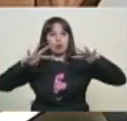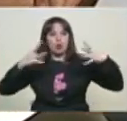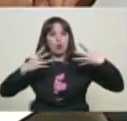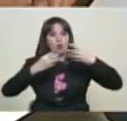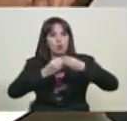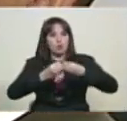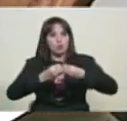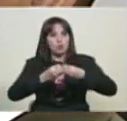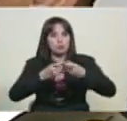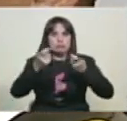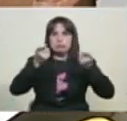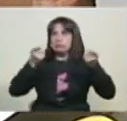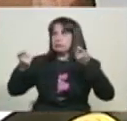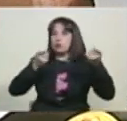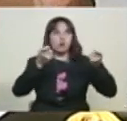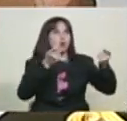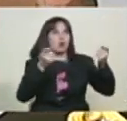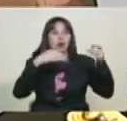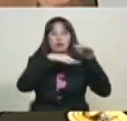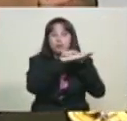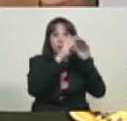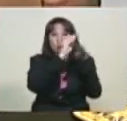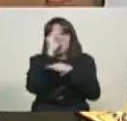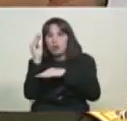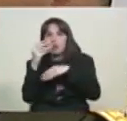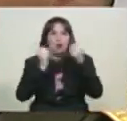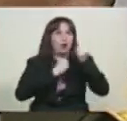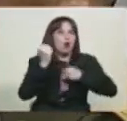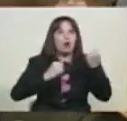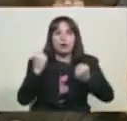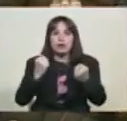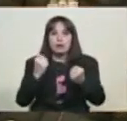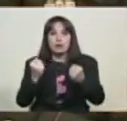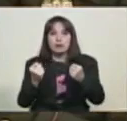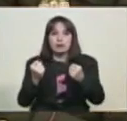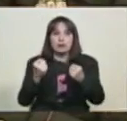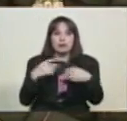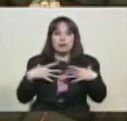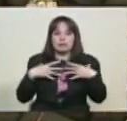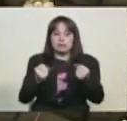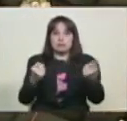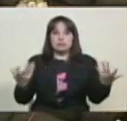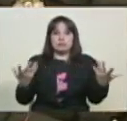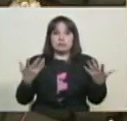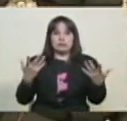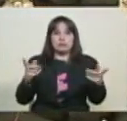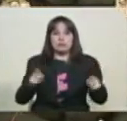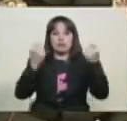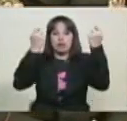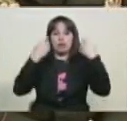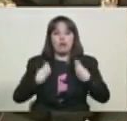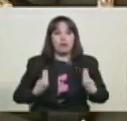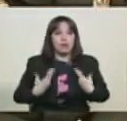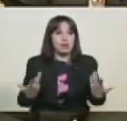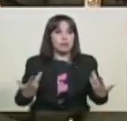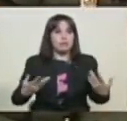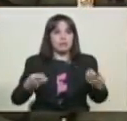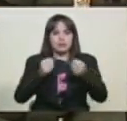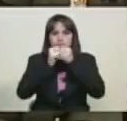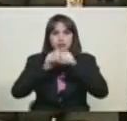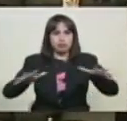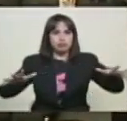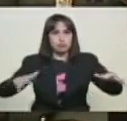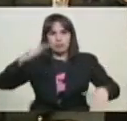bueno, tratan de ponerse a buen resguardo, corren, ya se desarma la parada